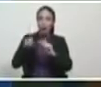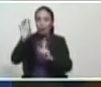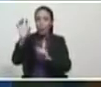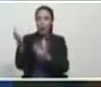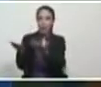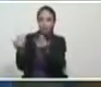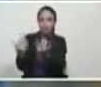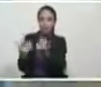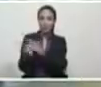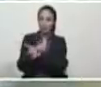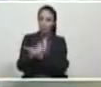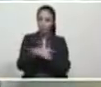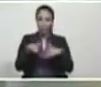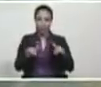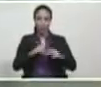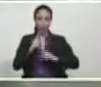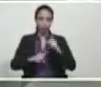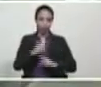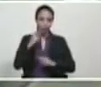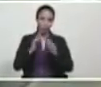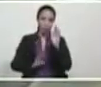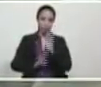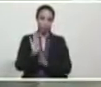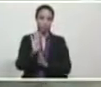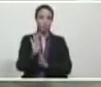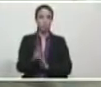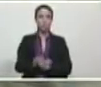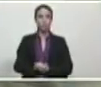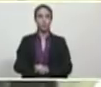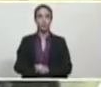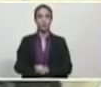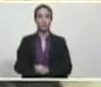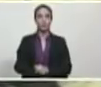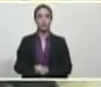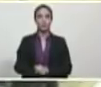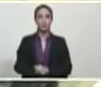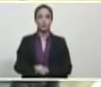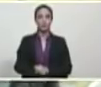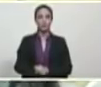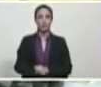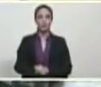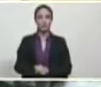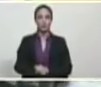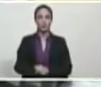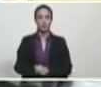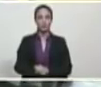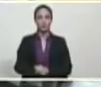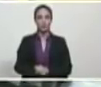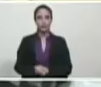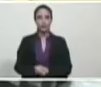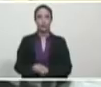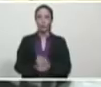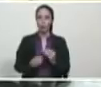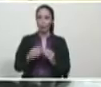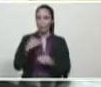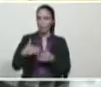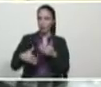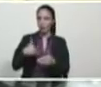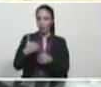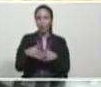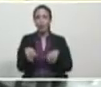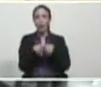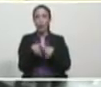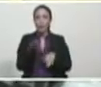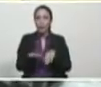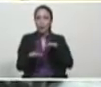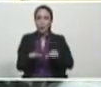el lanzamiento del motor automotriz significa un paso fundamental hacia